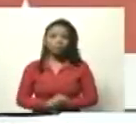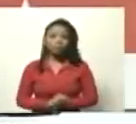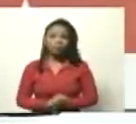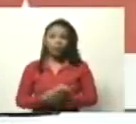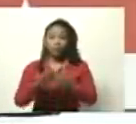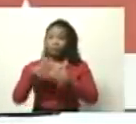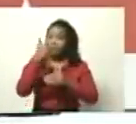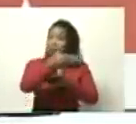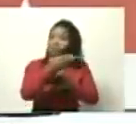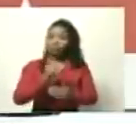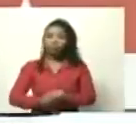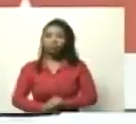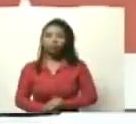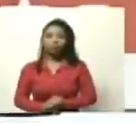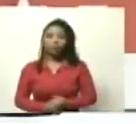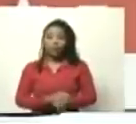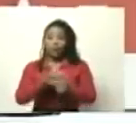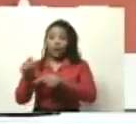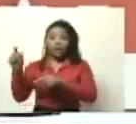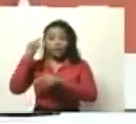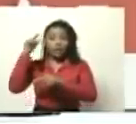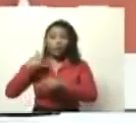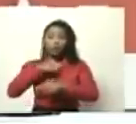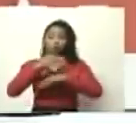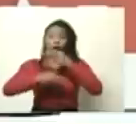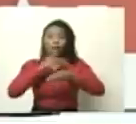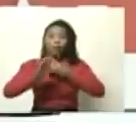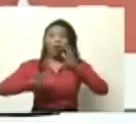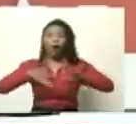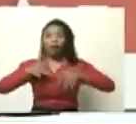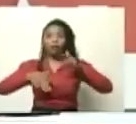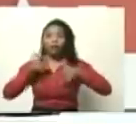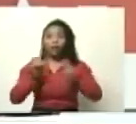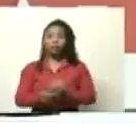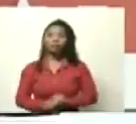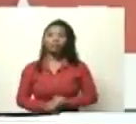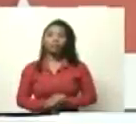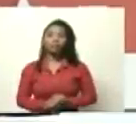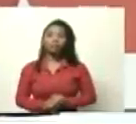Luego, ese día nosotros haremos nuestras actividades